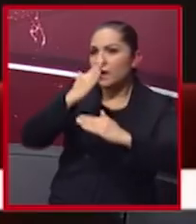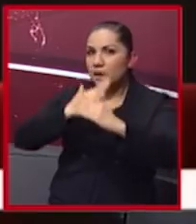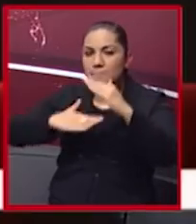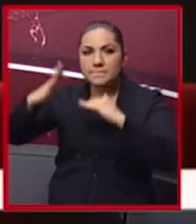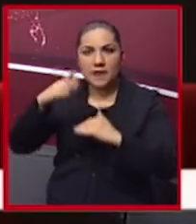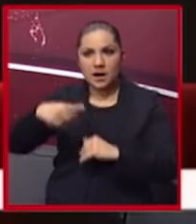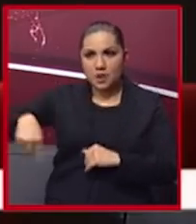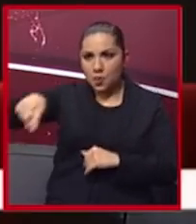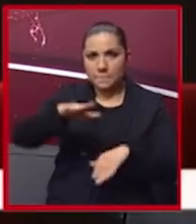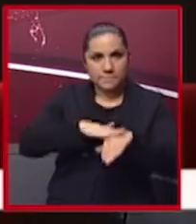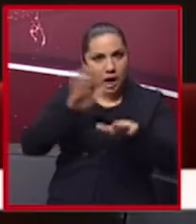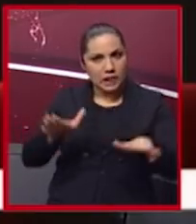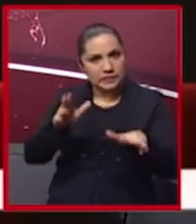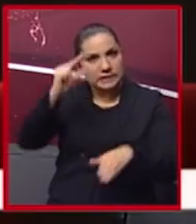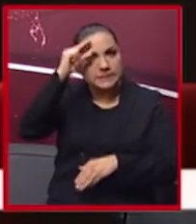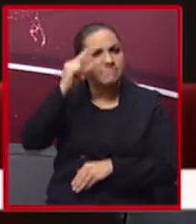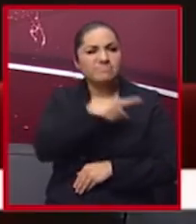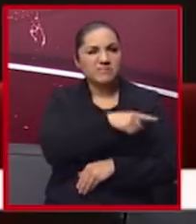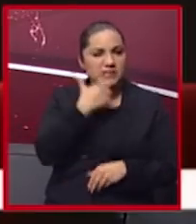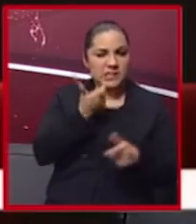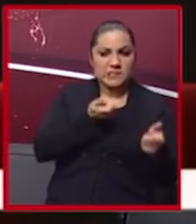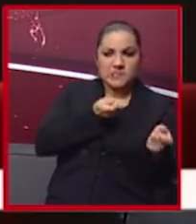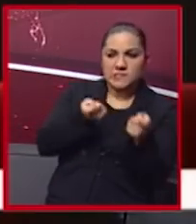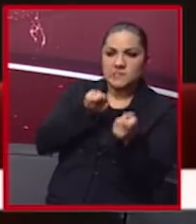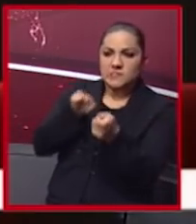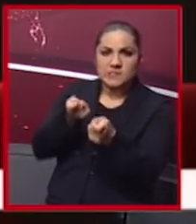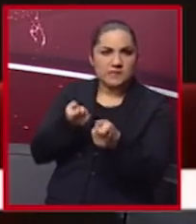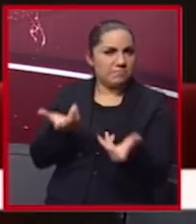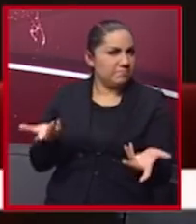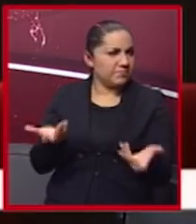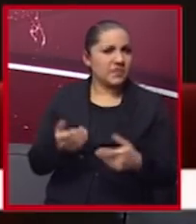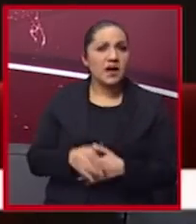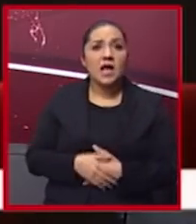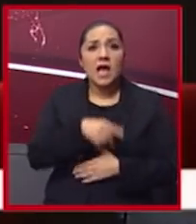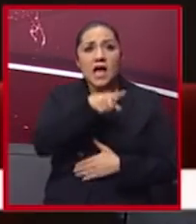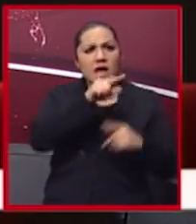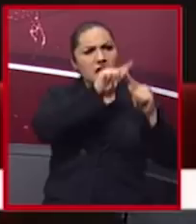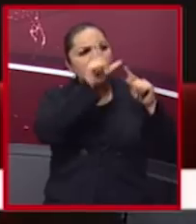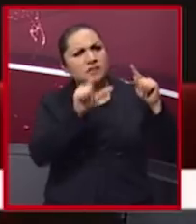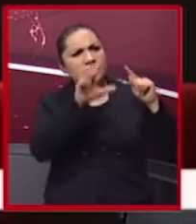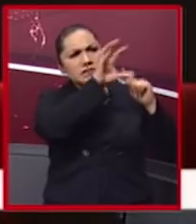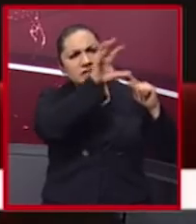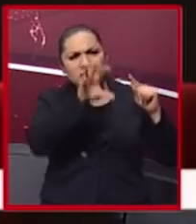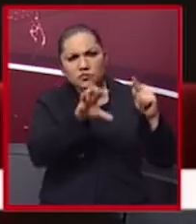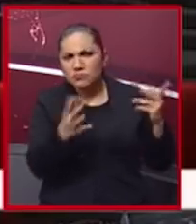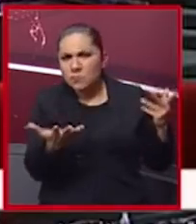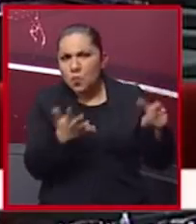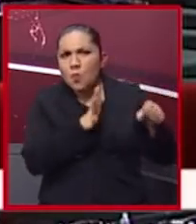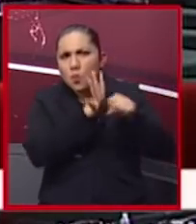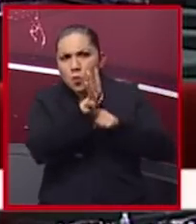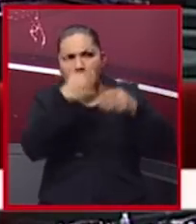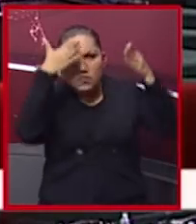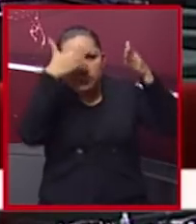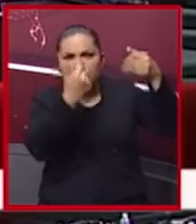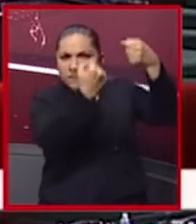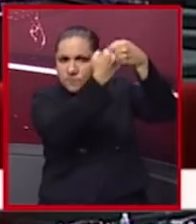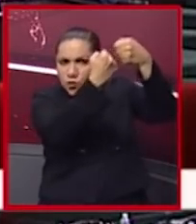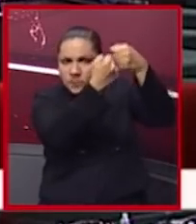salir regional. ¿Dónde está la frontera? ¿Dónde está el Bajío? La